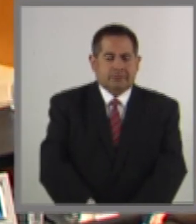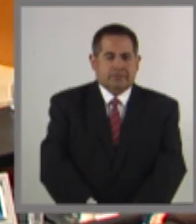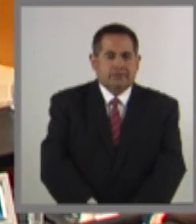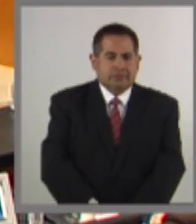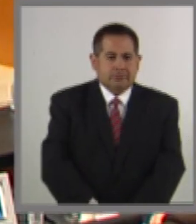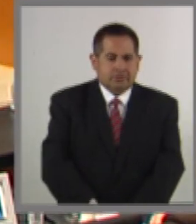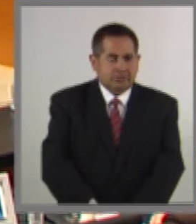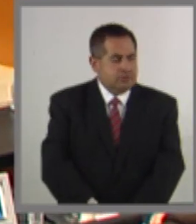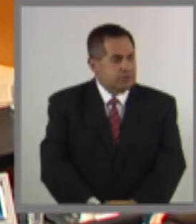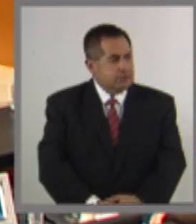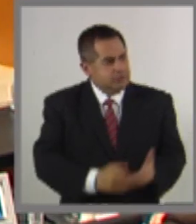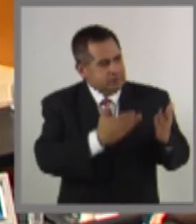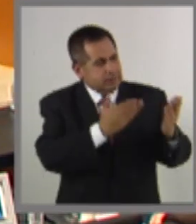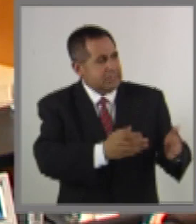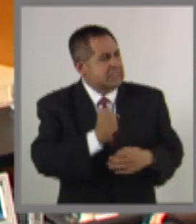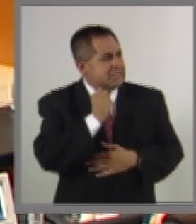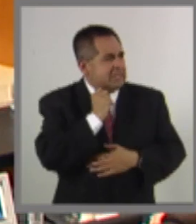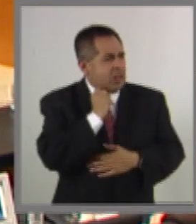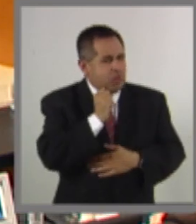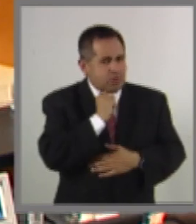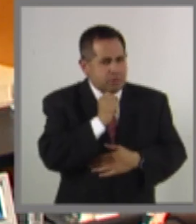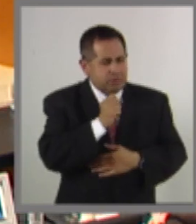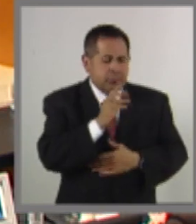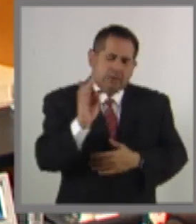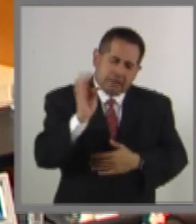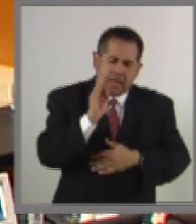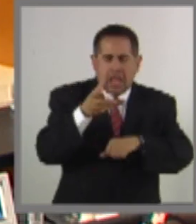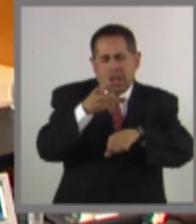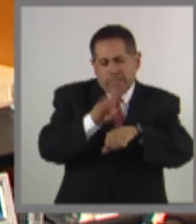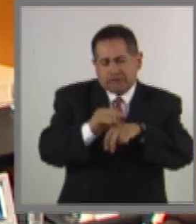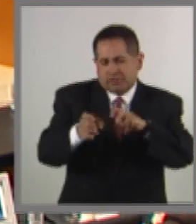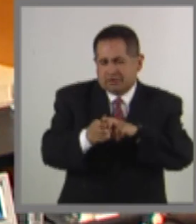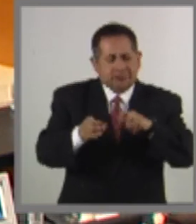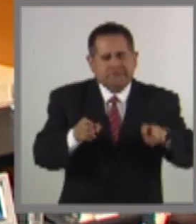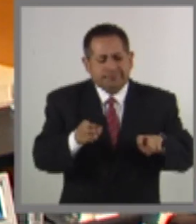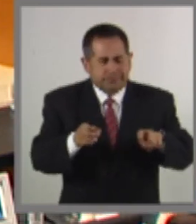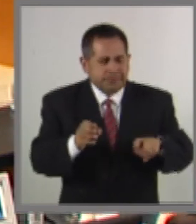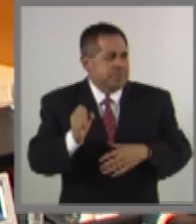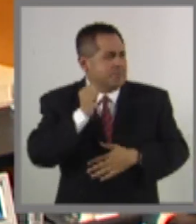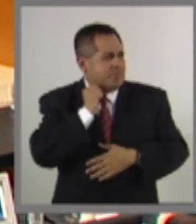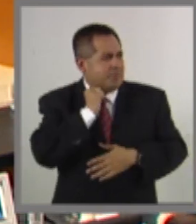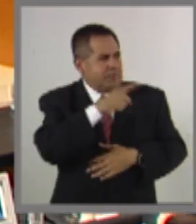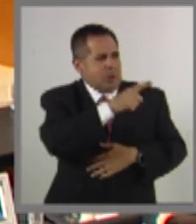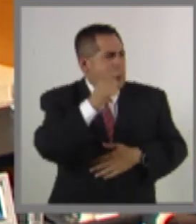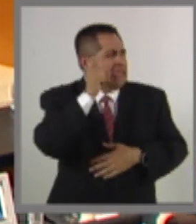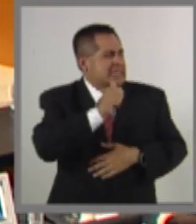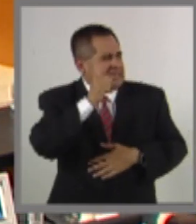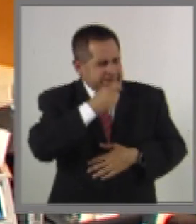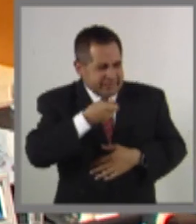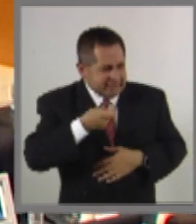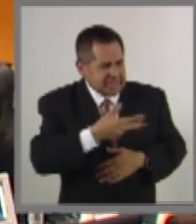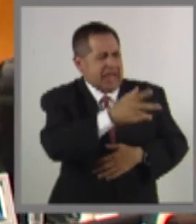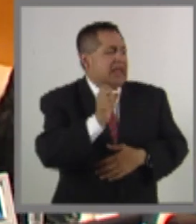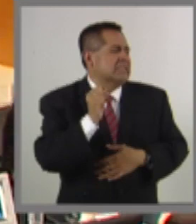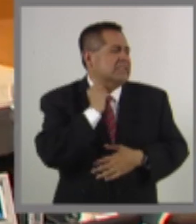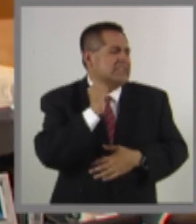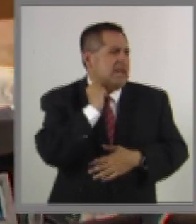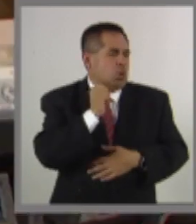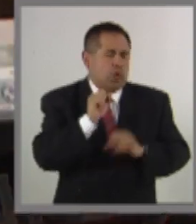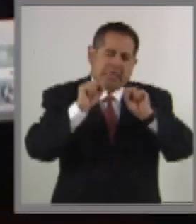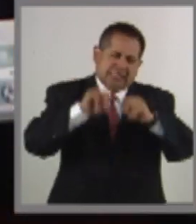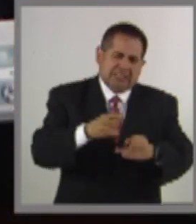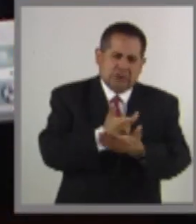Le digo, senador, aunque ya haya pedido licencia, porque dicen que siempre seremos senadores, nada más que sin